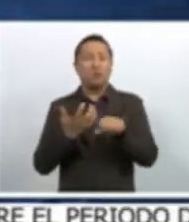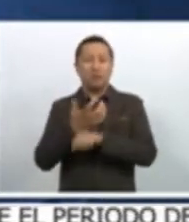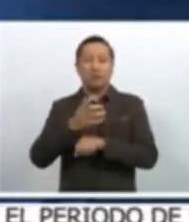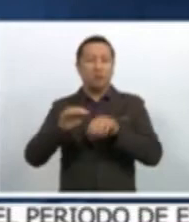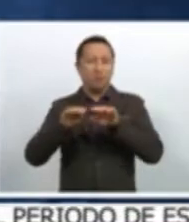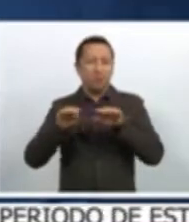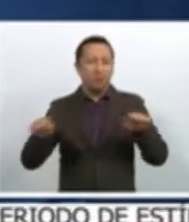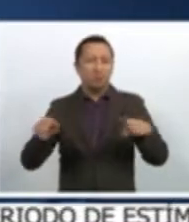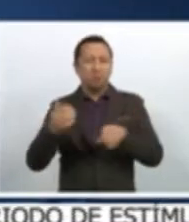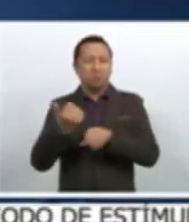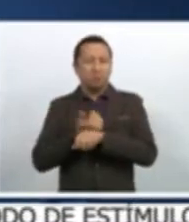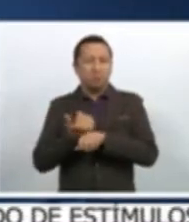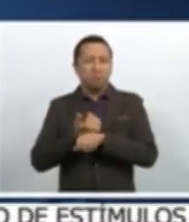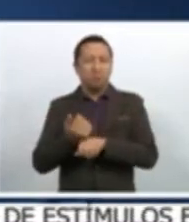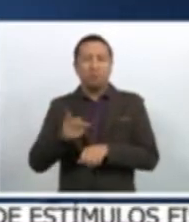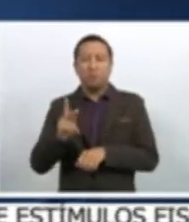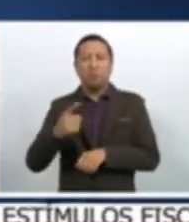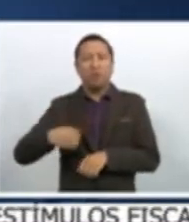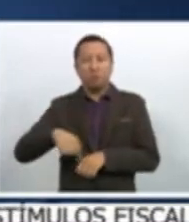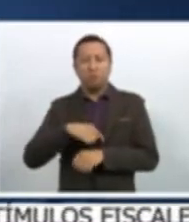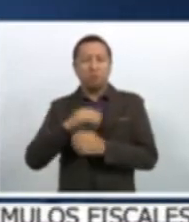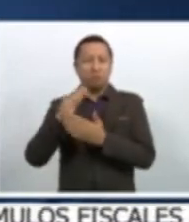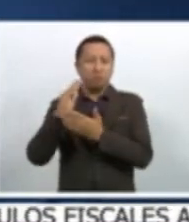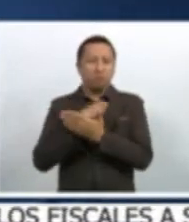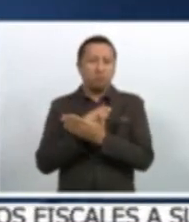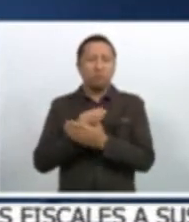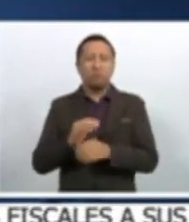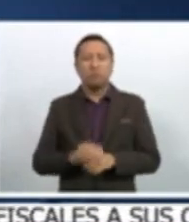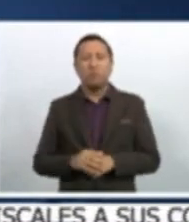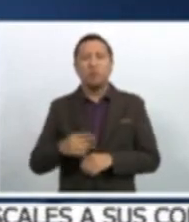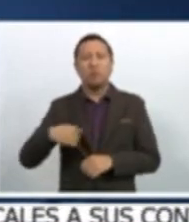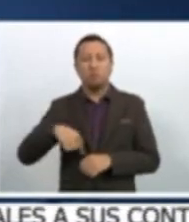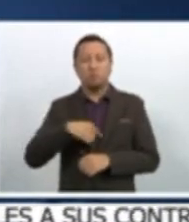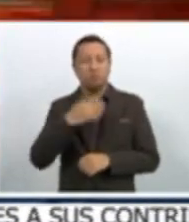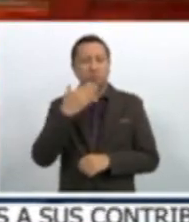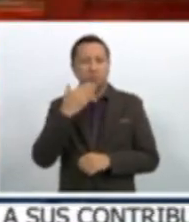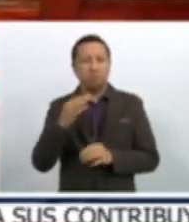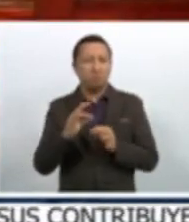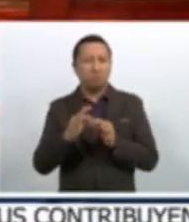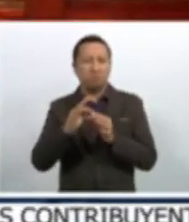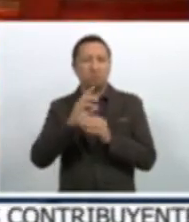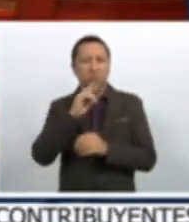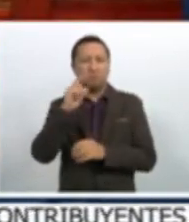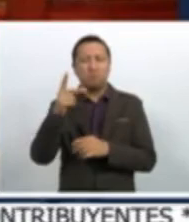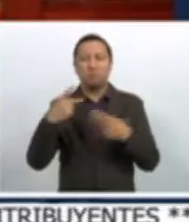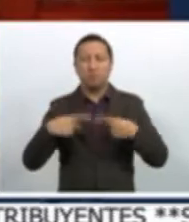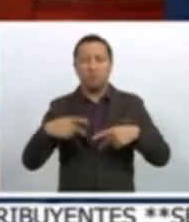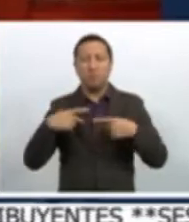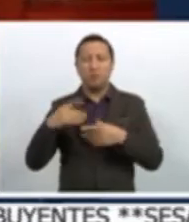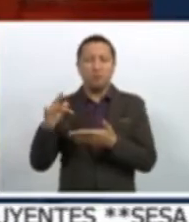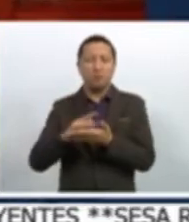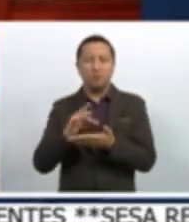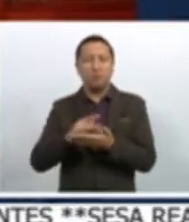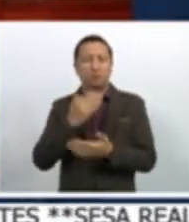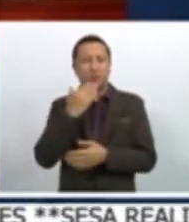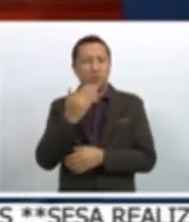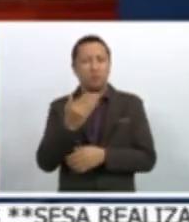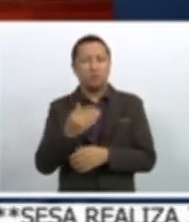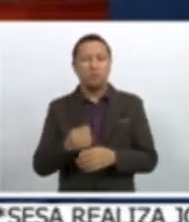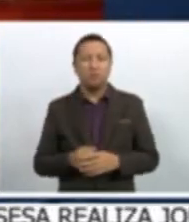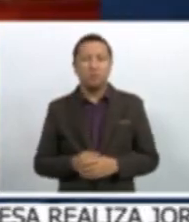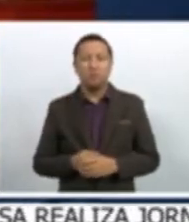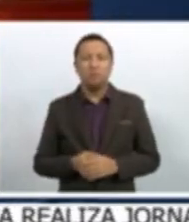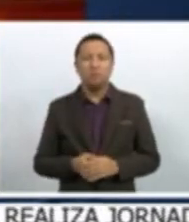amarillo. Pero realmente el tema Tulum sí nos está yendo bastante bien, ¿no? La gente está apoyándonos. Y eso es bueno, y eso se